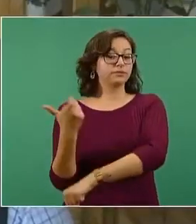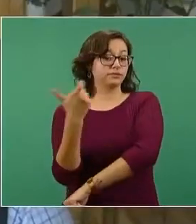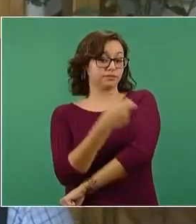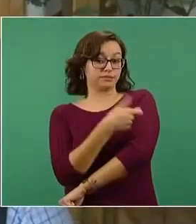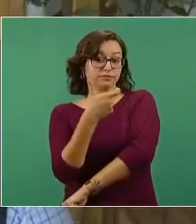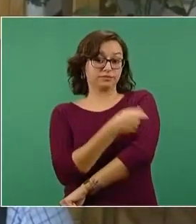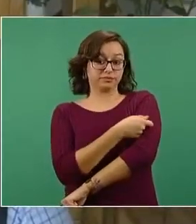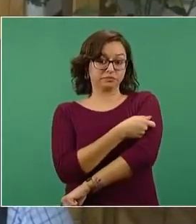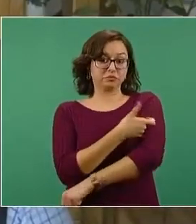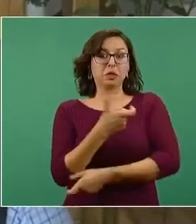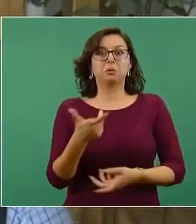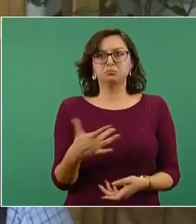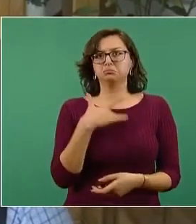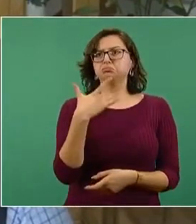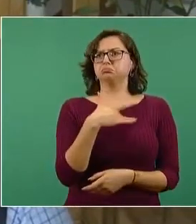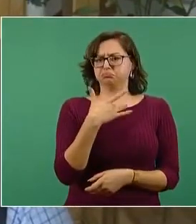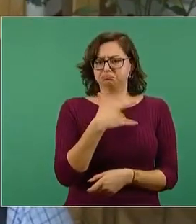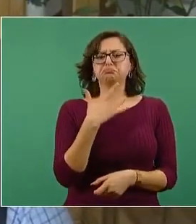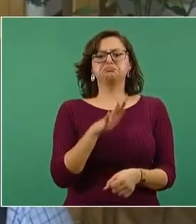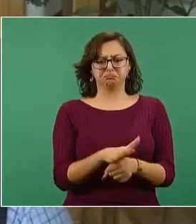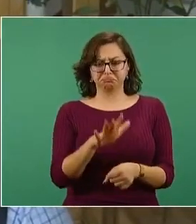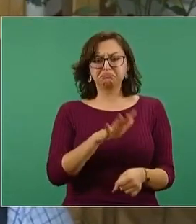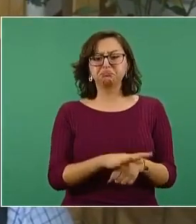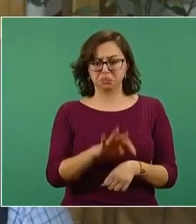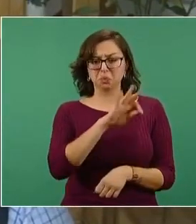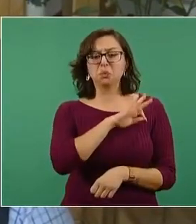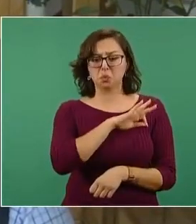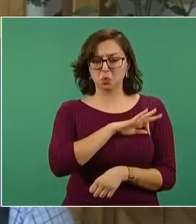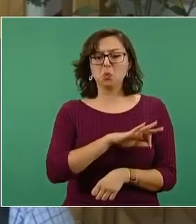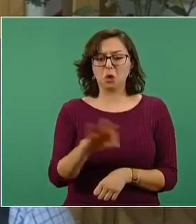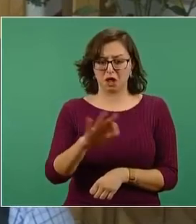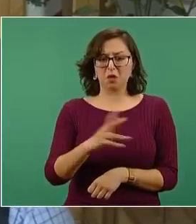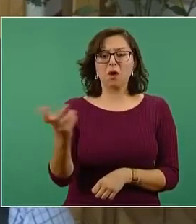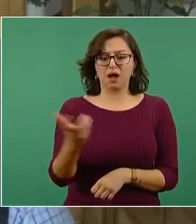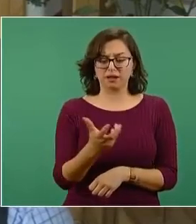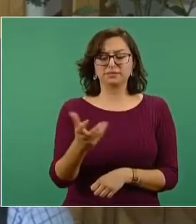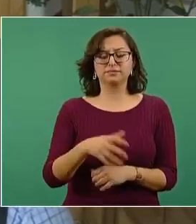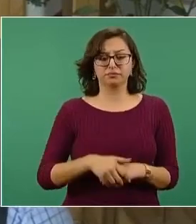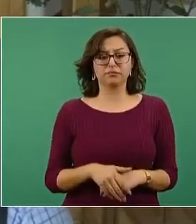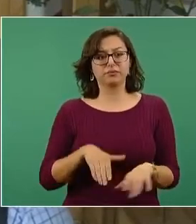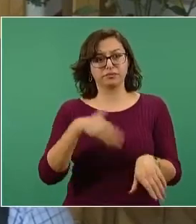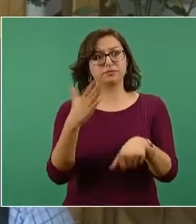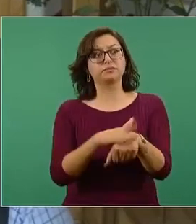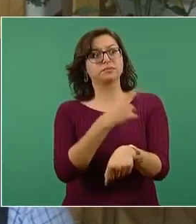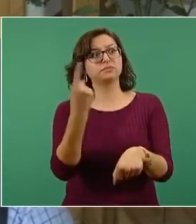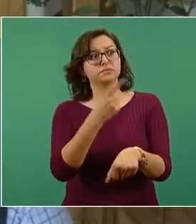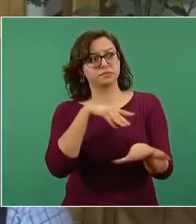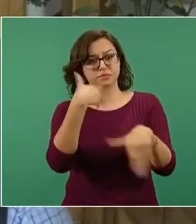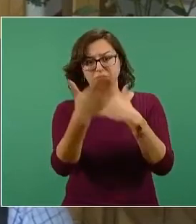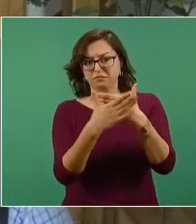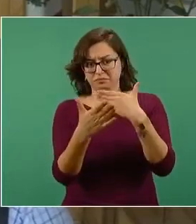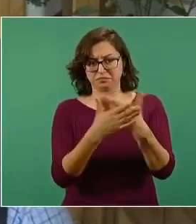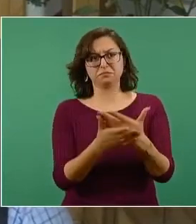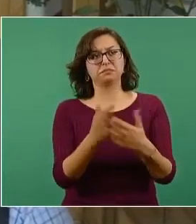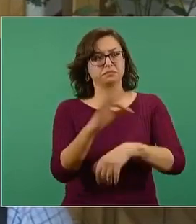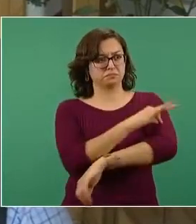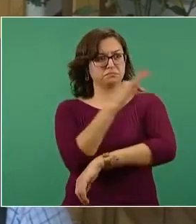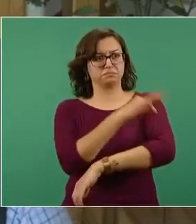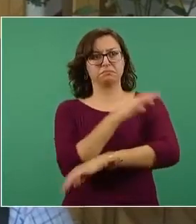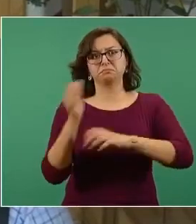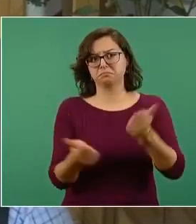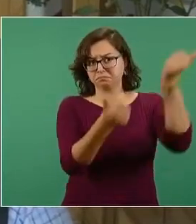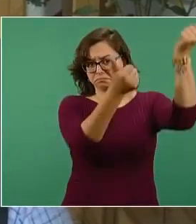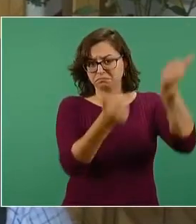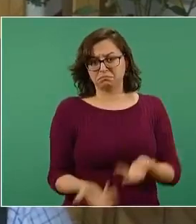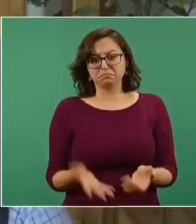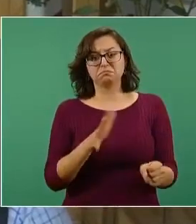es todavía una realidad posible, dado la proveeduría. De seguro, o lo que se tiene en este